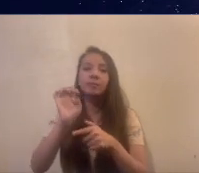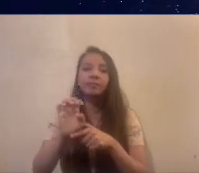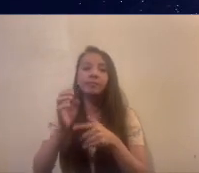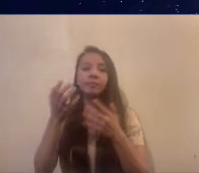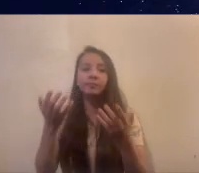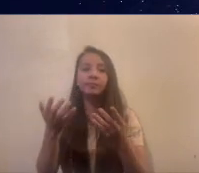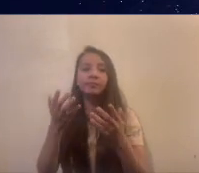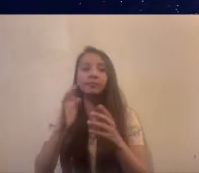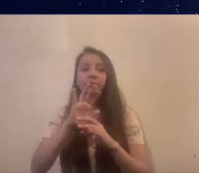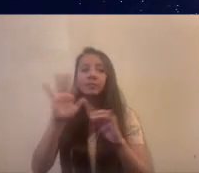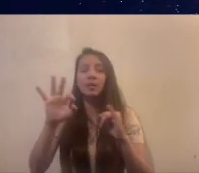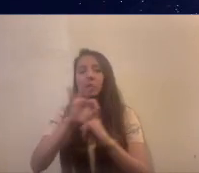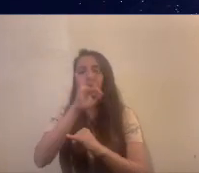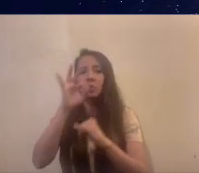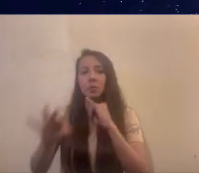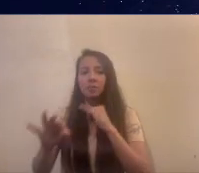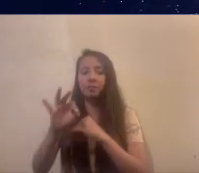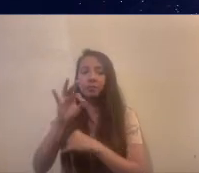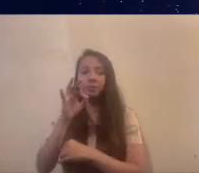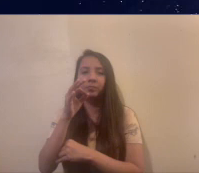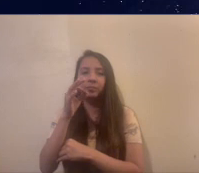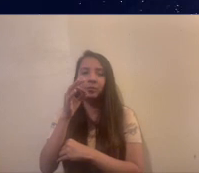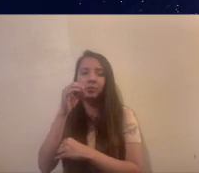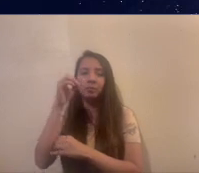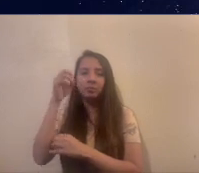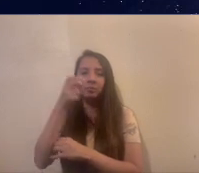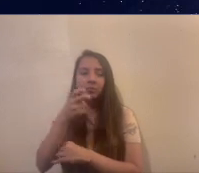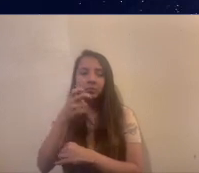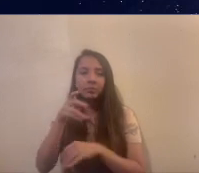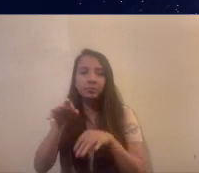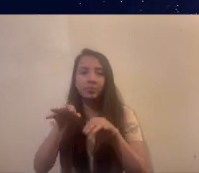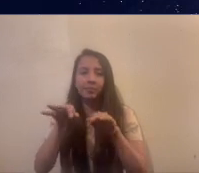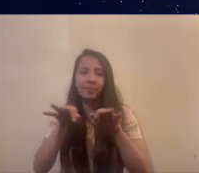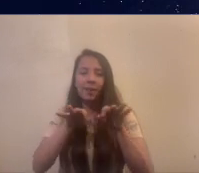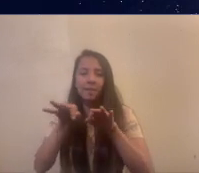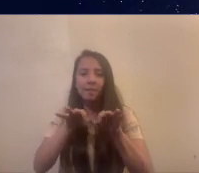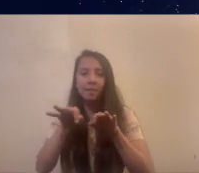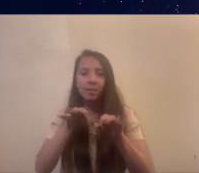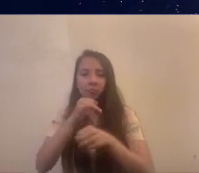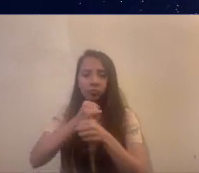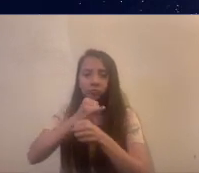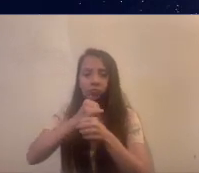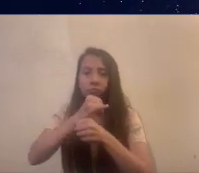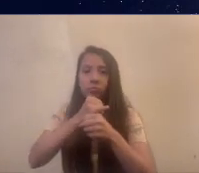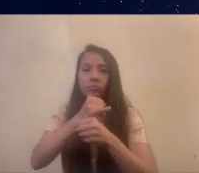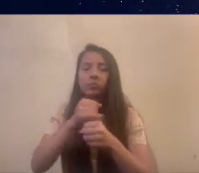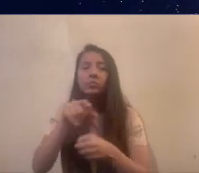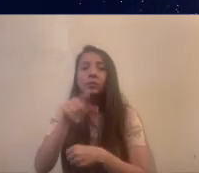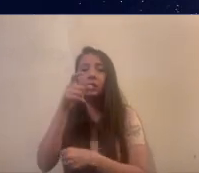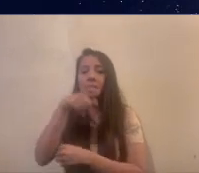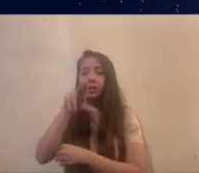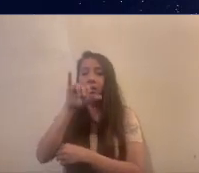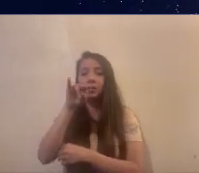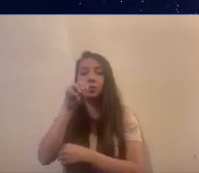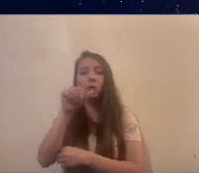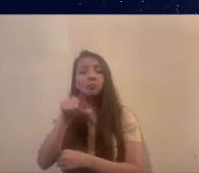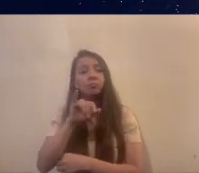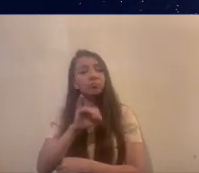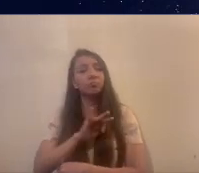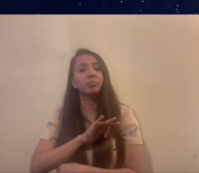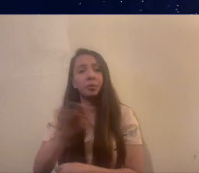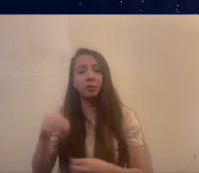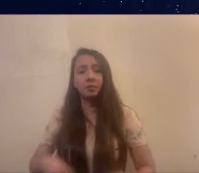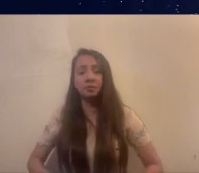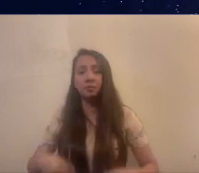Entonces, bueno, las conclusiones que se sacaron de este trabajo fueron que los aquenios de quinoa